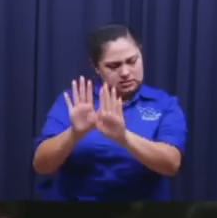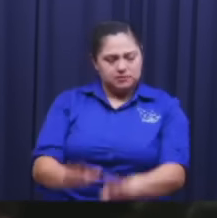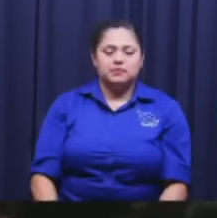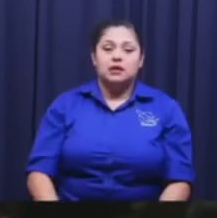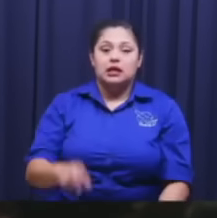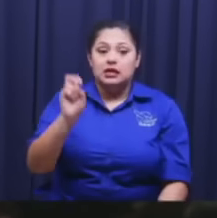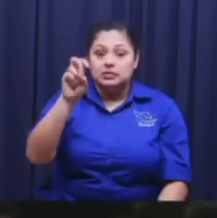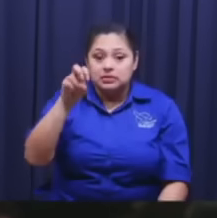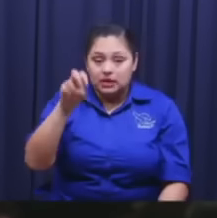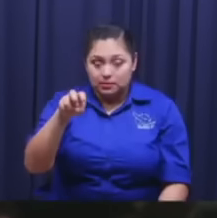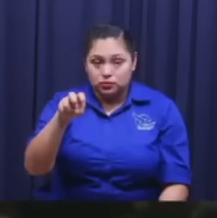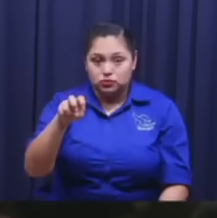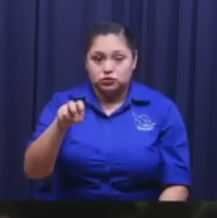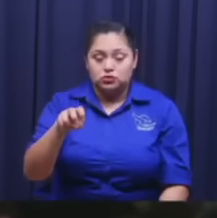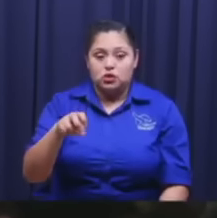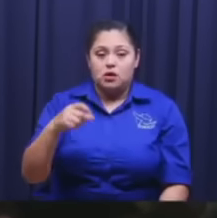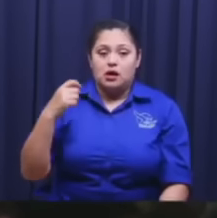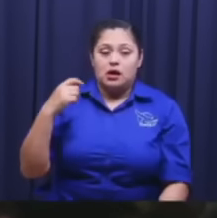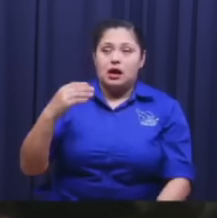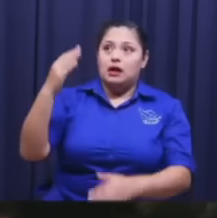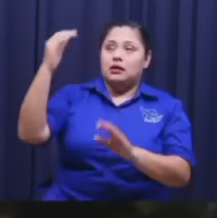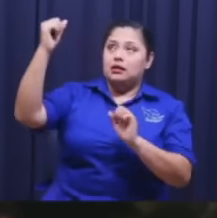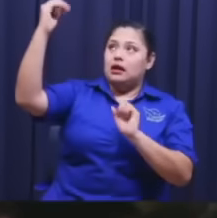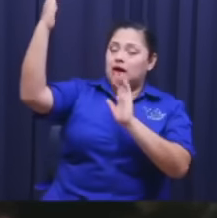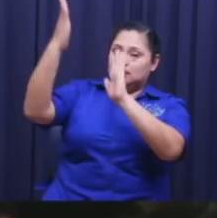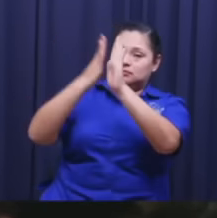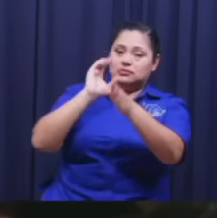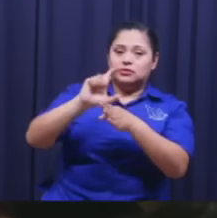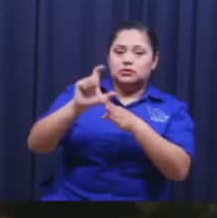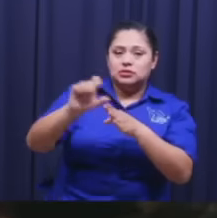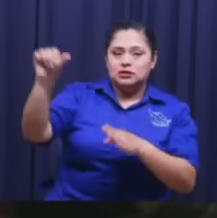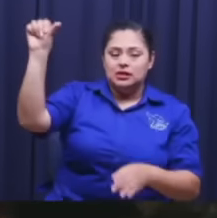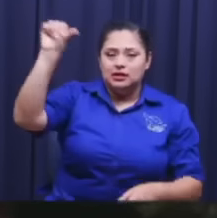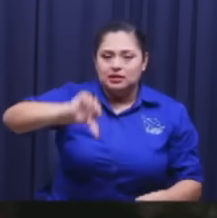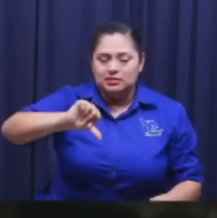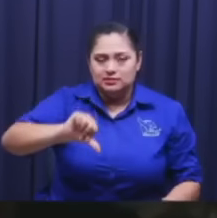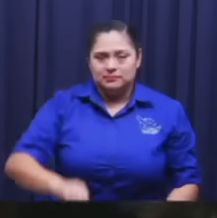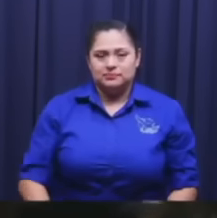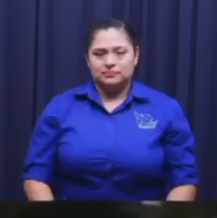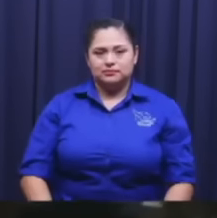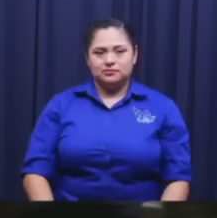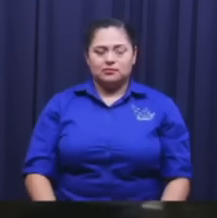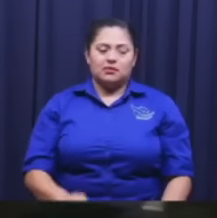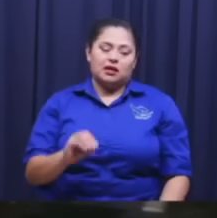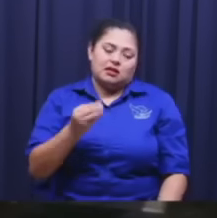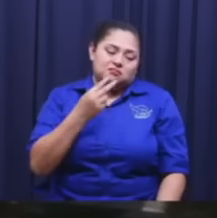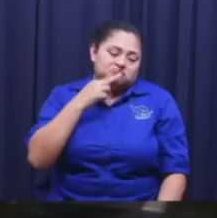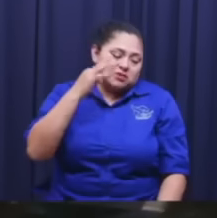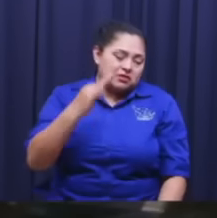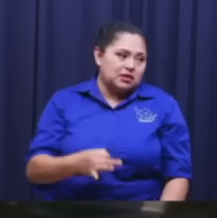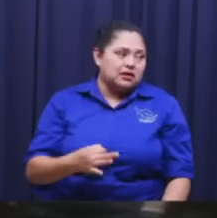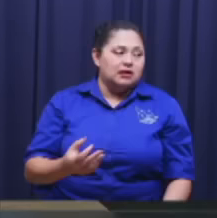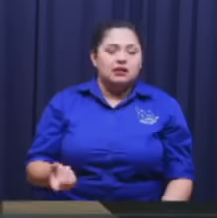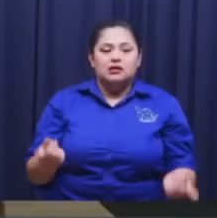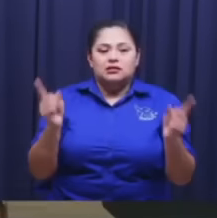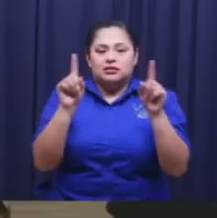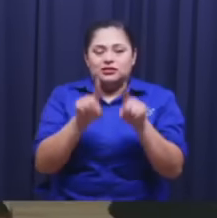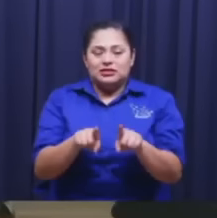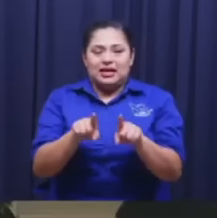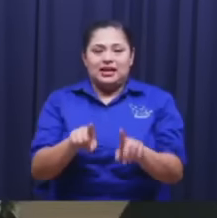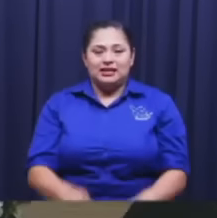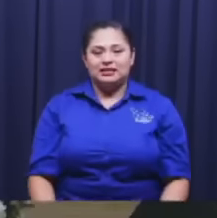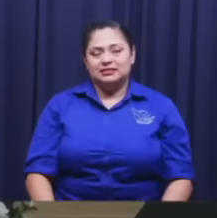de haber en nosotros ante las cosas malas que francamente están sucediendo. Por